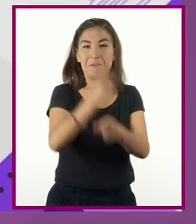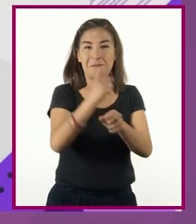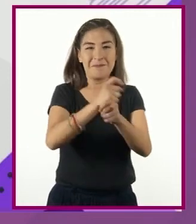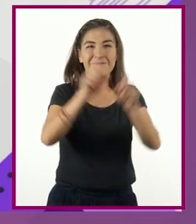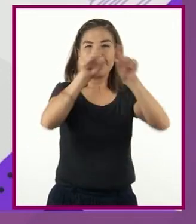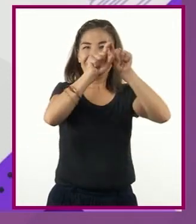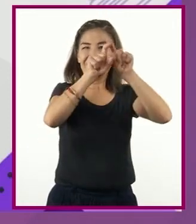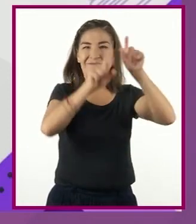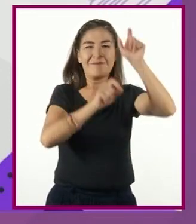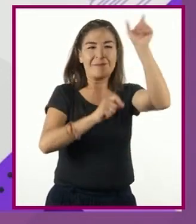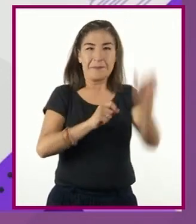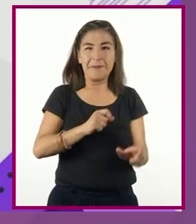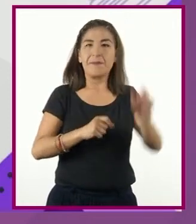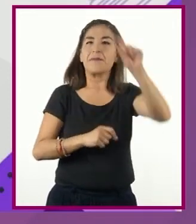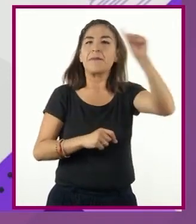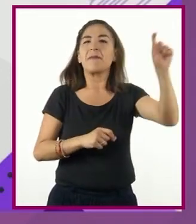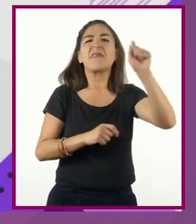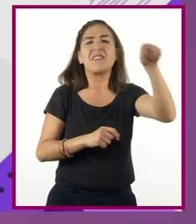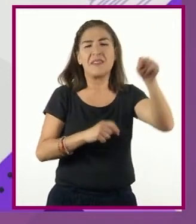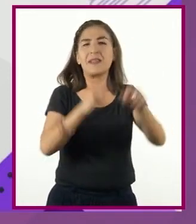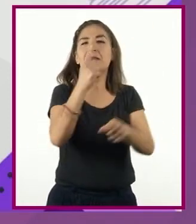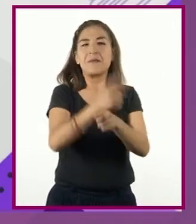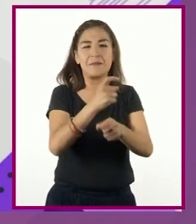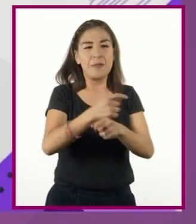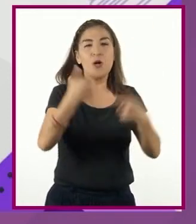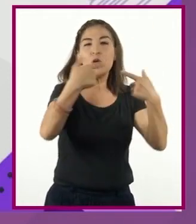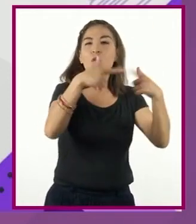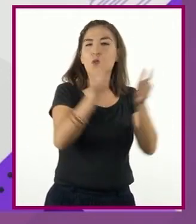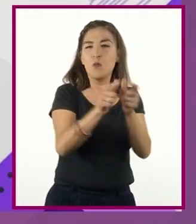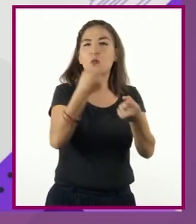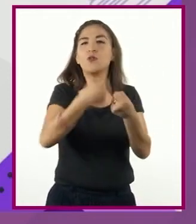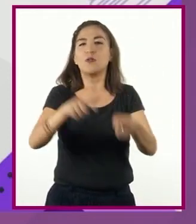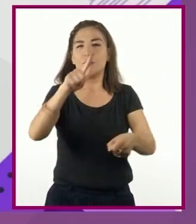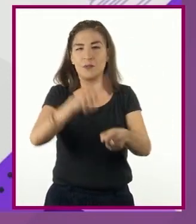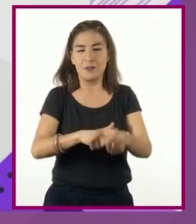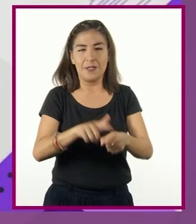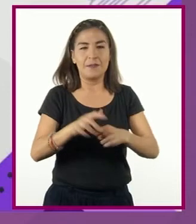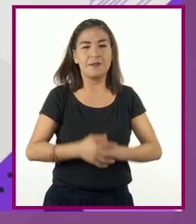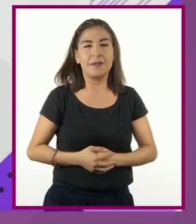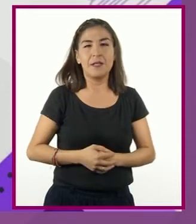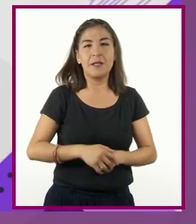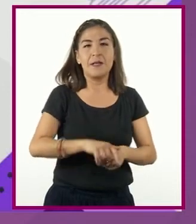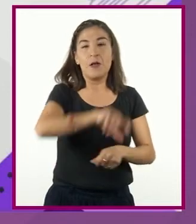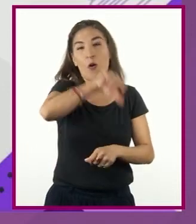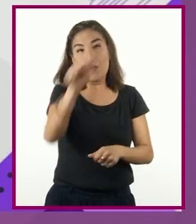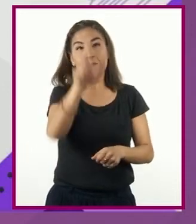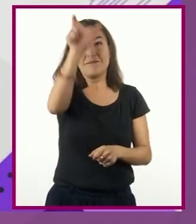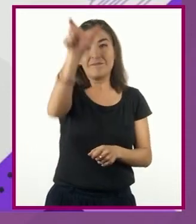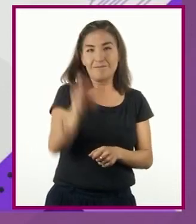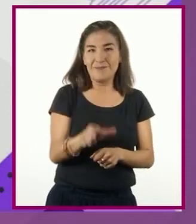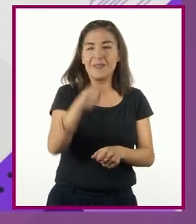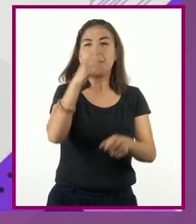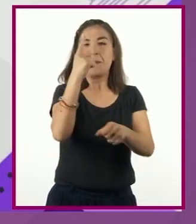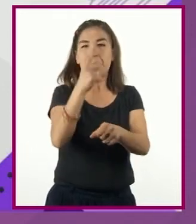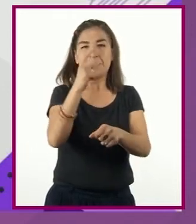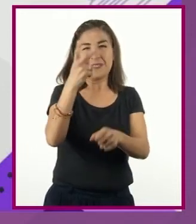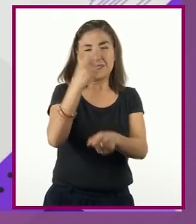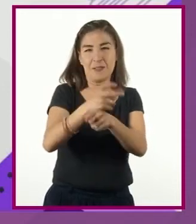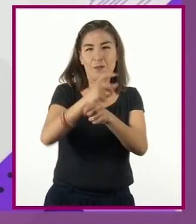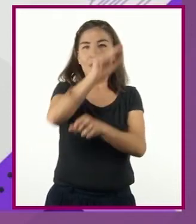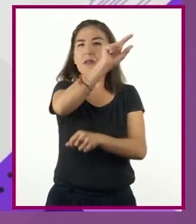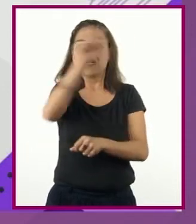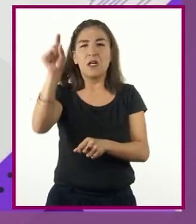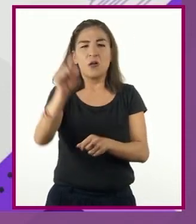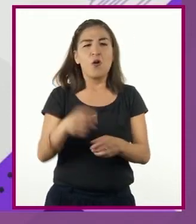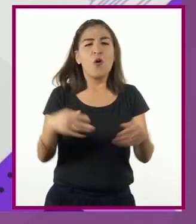primera columna escriban grupos sociales y en el encabezado de la segunda, ¿cómo